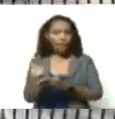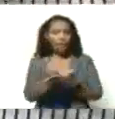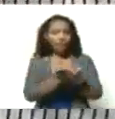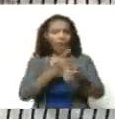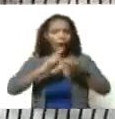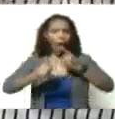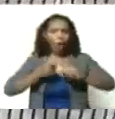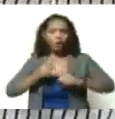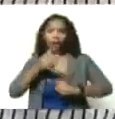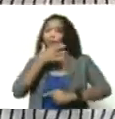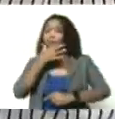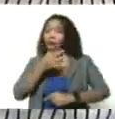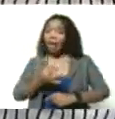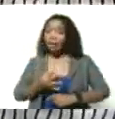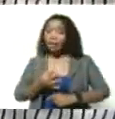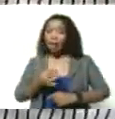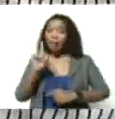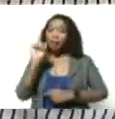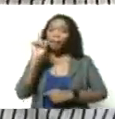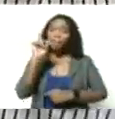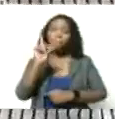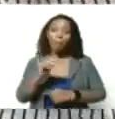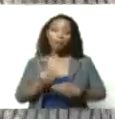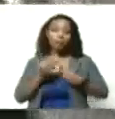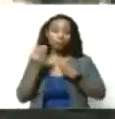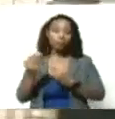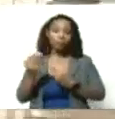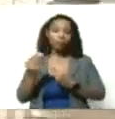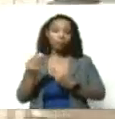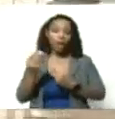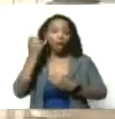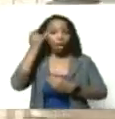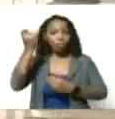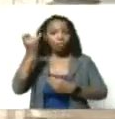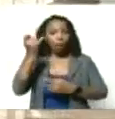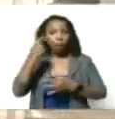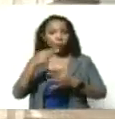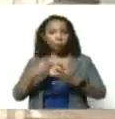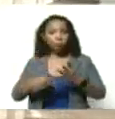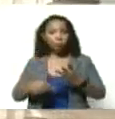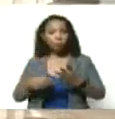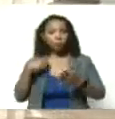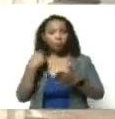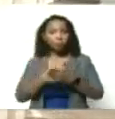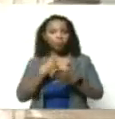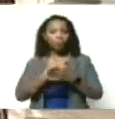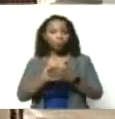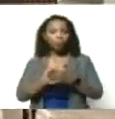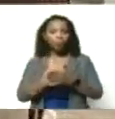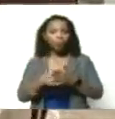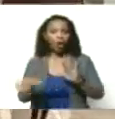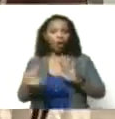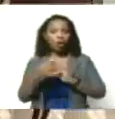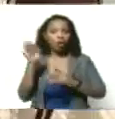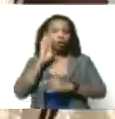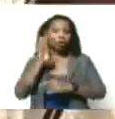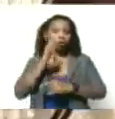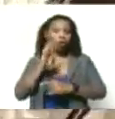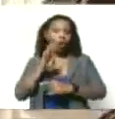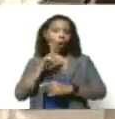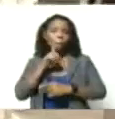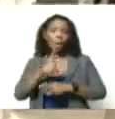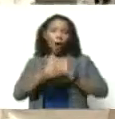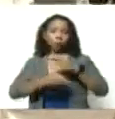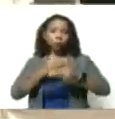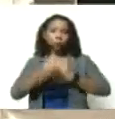cosas sencillas, el también dado a la crítica, a la autocrítica, combatiente contra la corrupción, contra lo mal